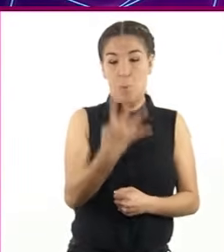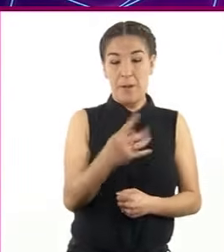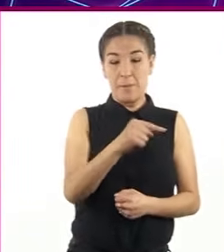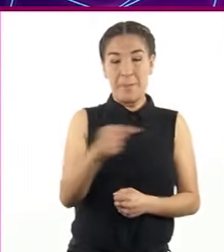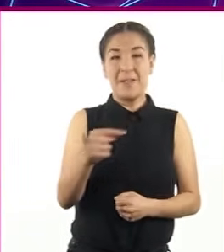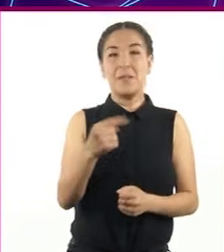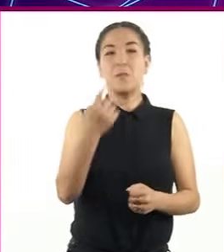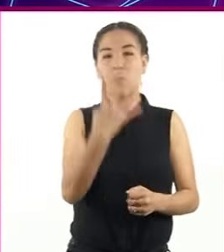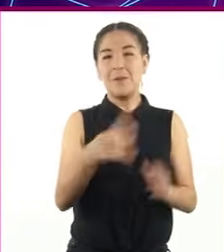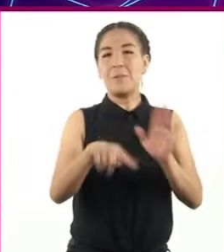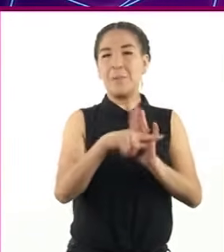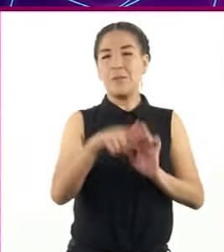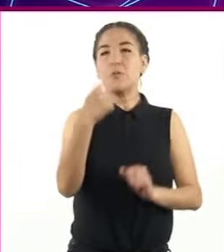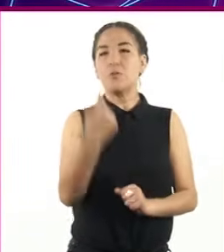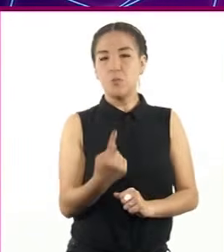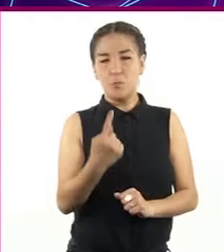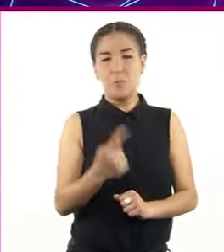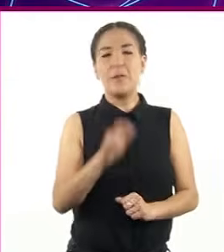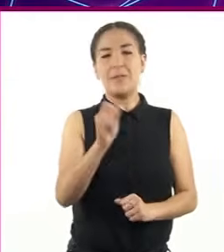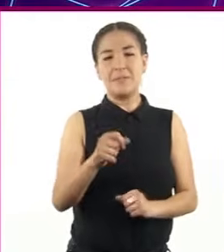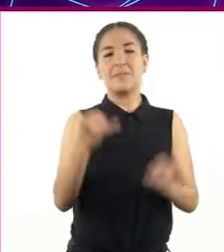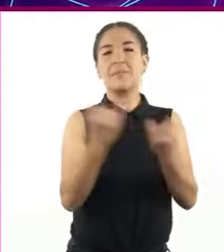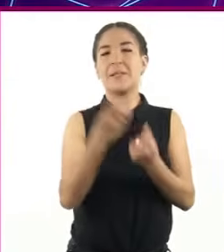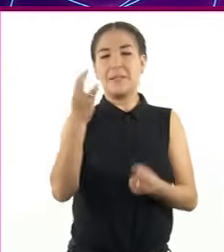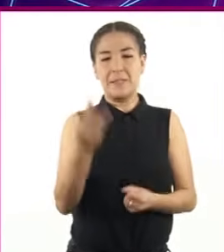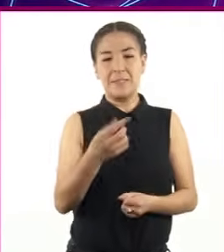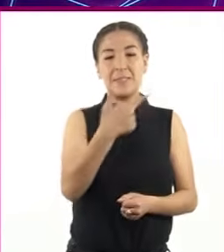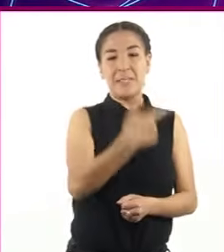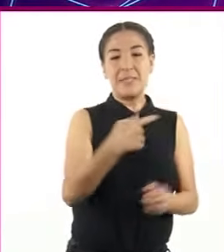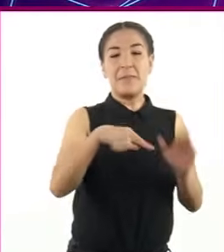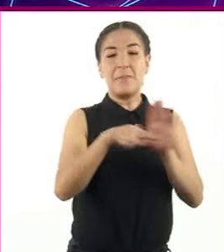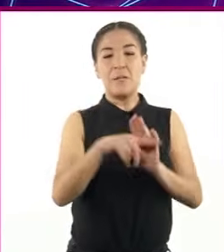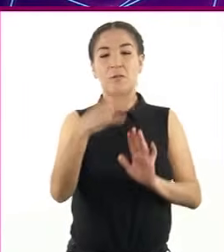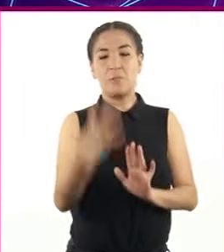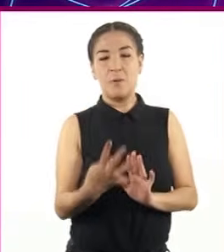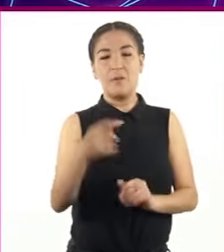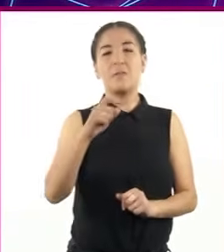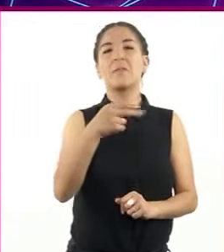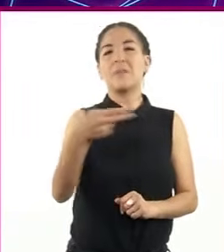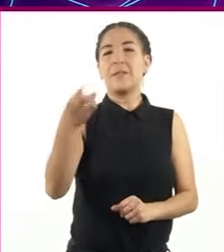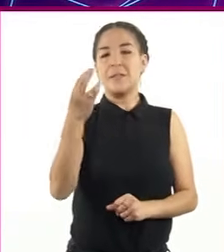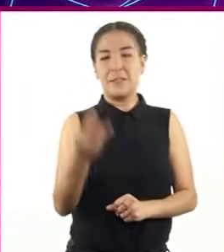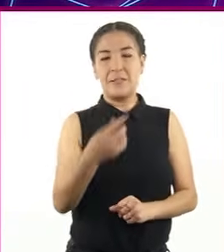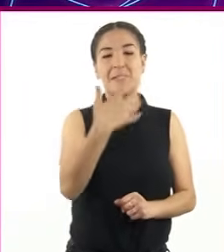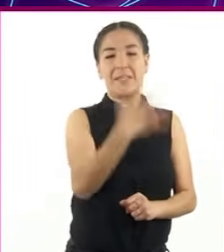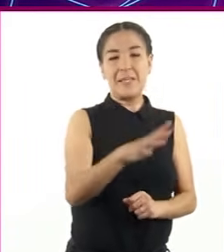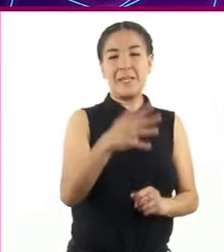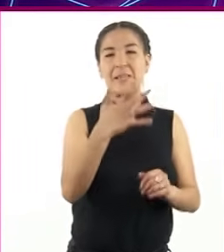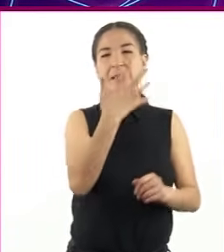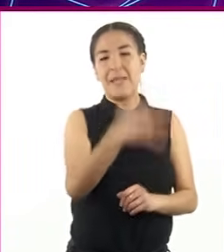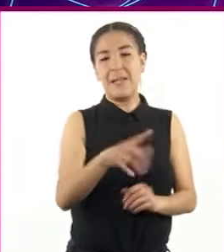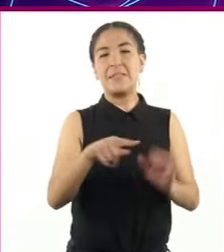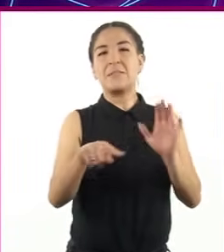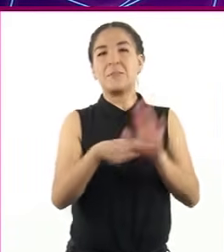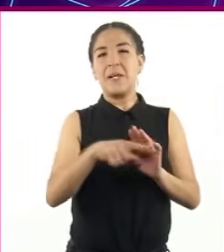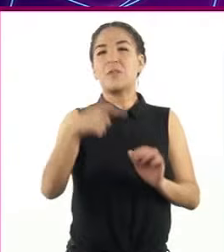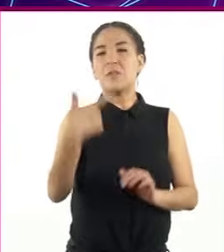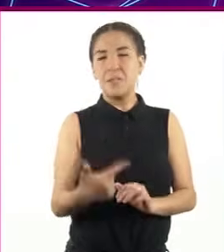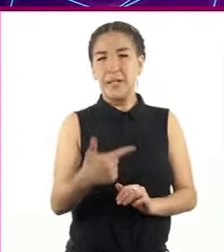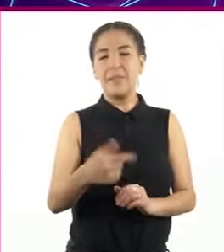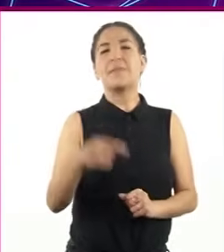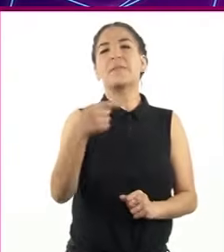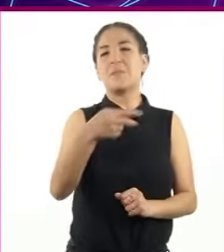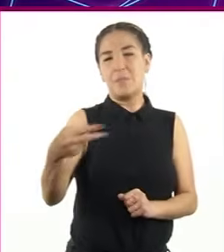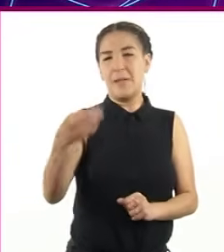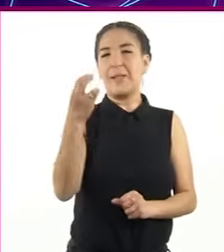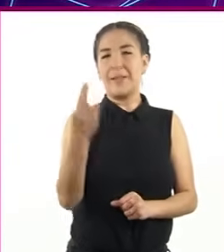1 igual a 3, 7 menos 4 igual a 3, 10 menos 7 igual a 3. Por lo tanto, la figura